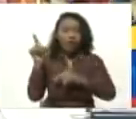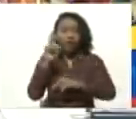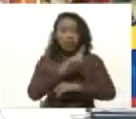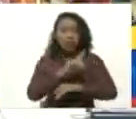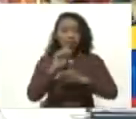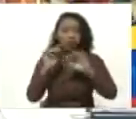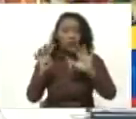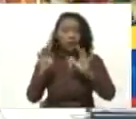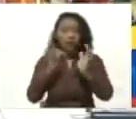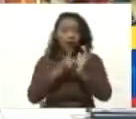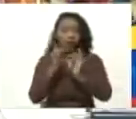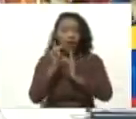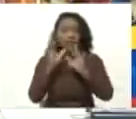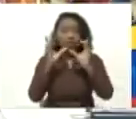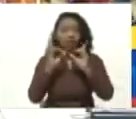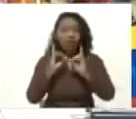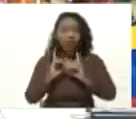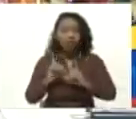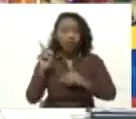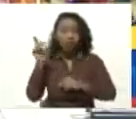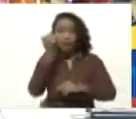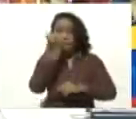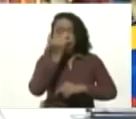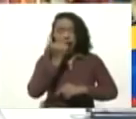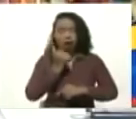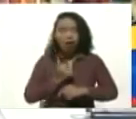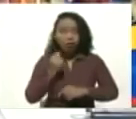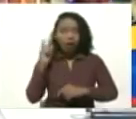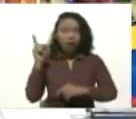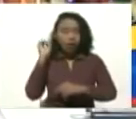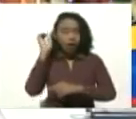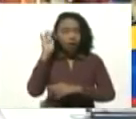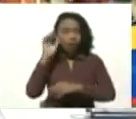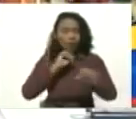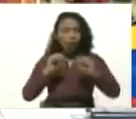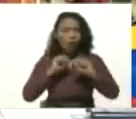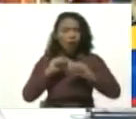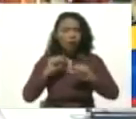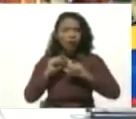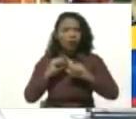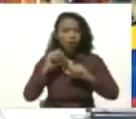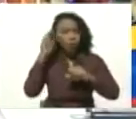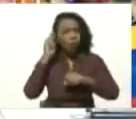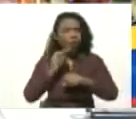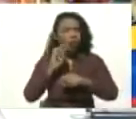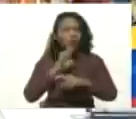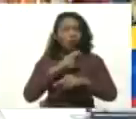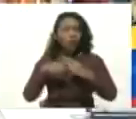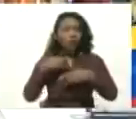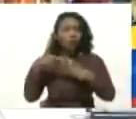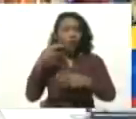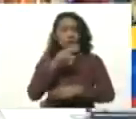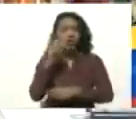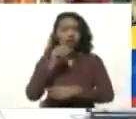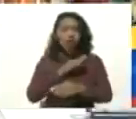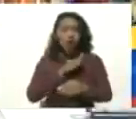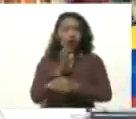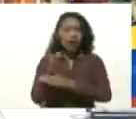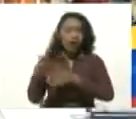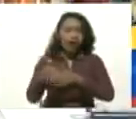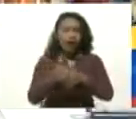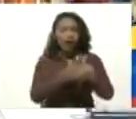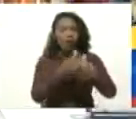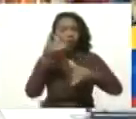año 97 decidimos en Valencia, en la asamblea del Movimiento Bolivariano Revolucionario 200, ir por el camino